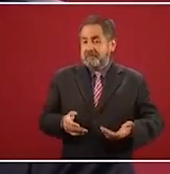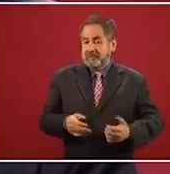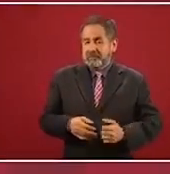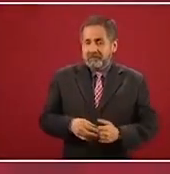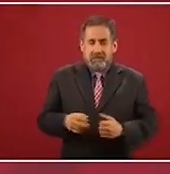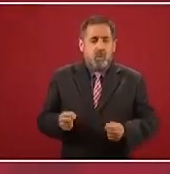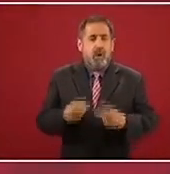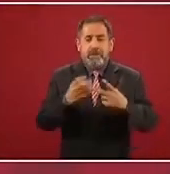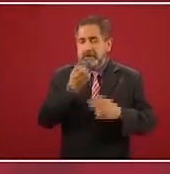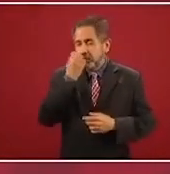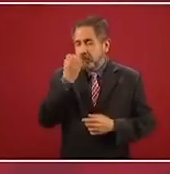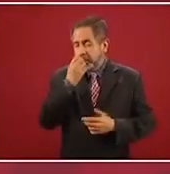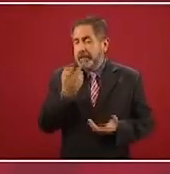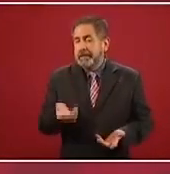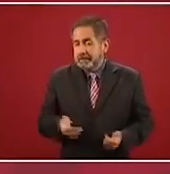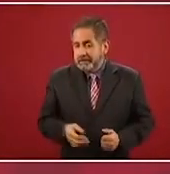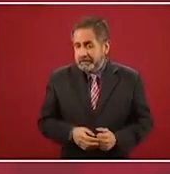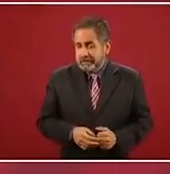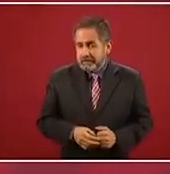¿Cuántas escuelas?